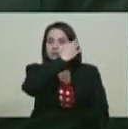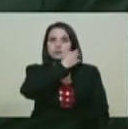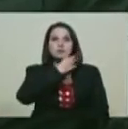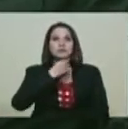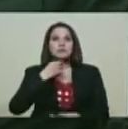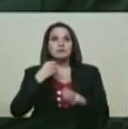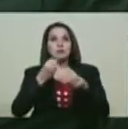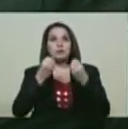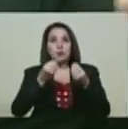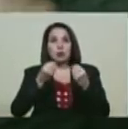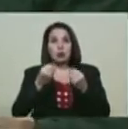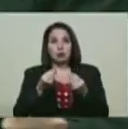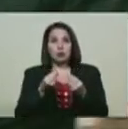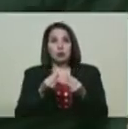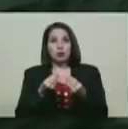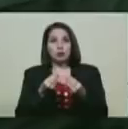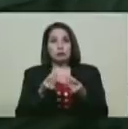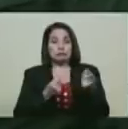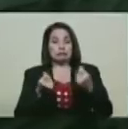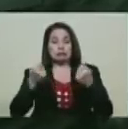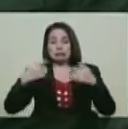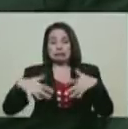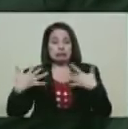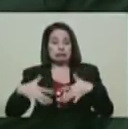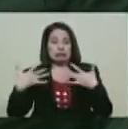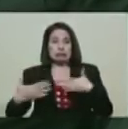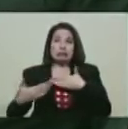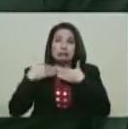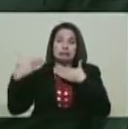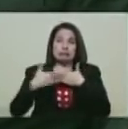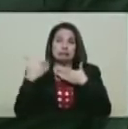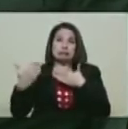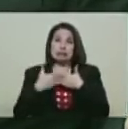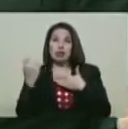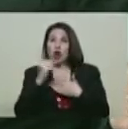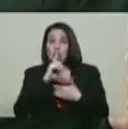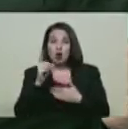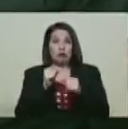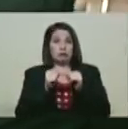recarguen la inflación inducida, para que no sigan